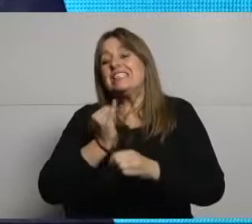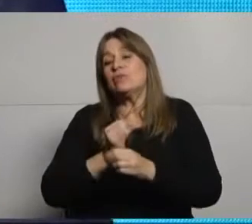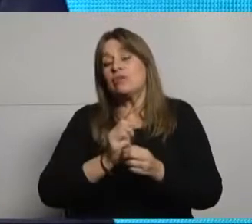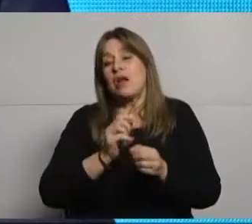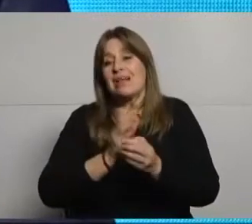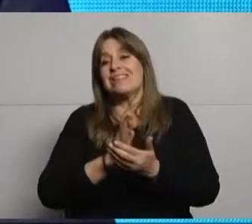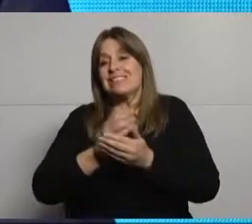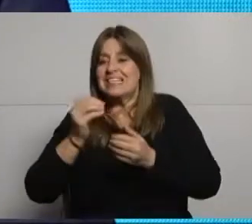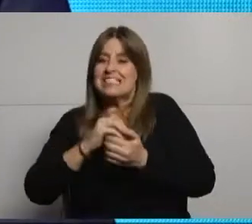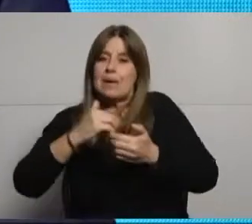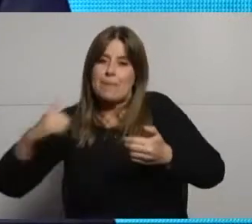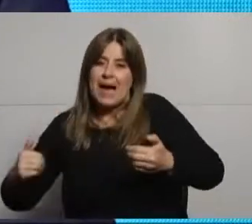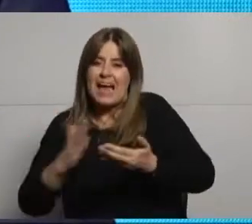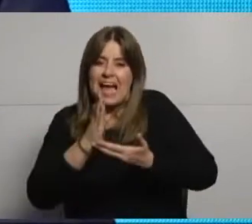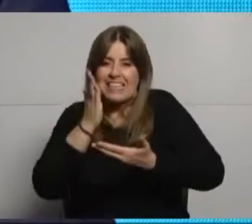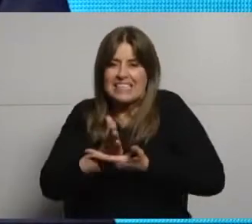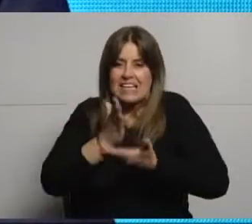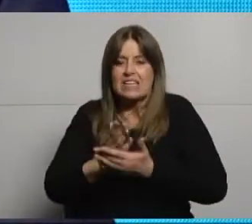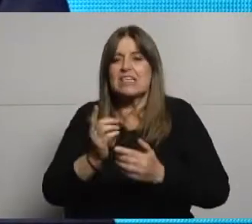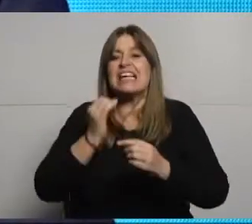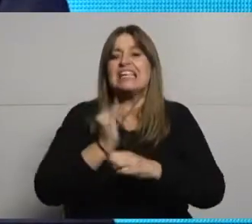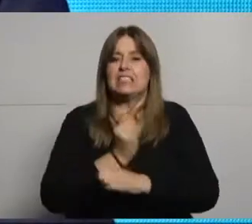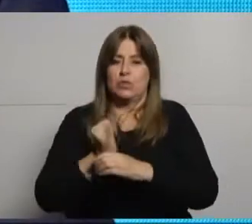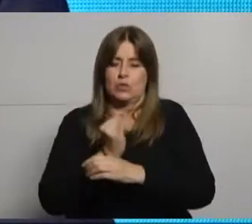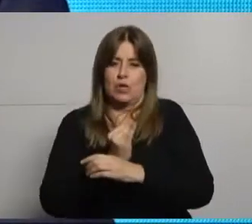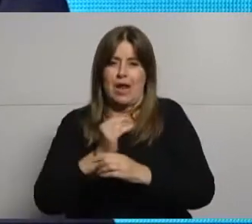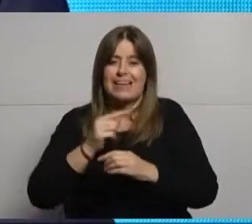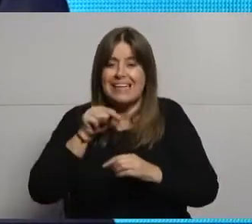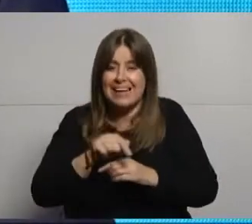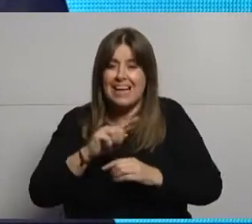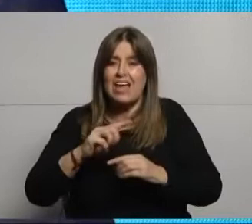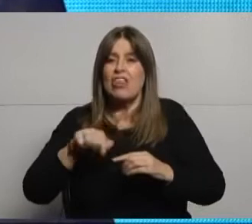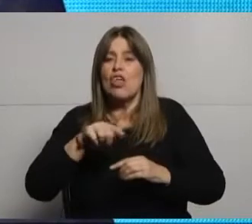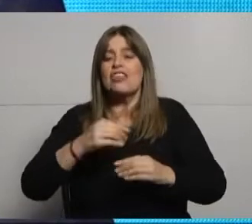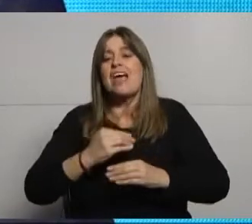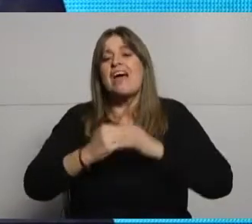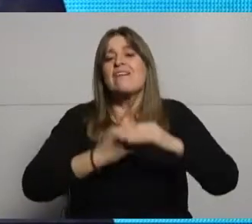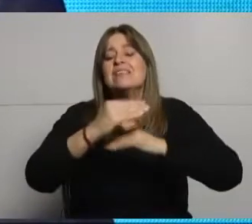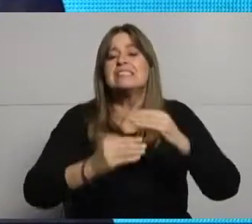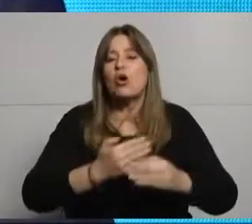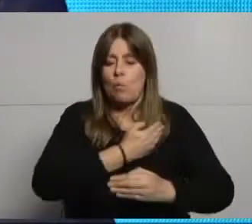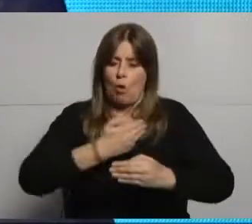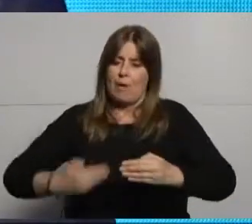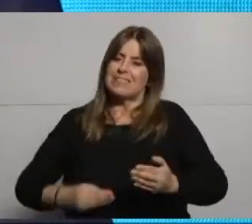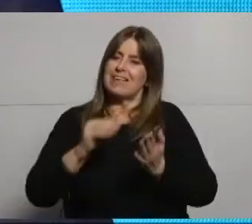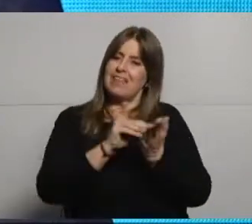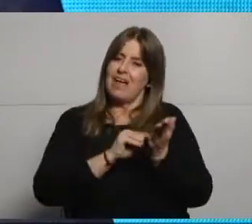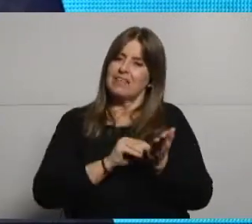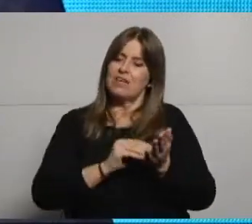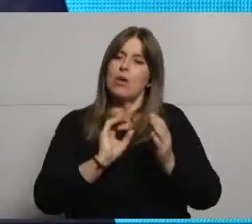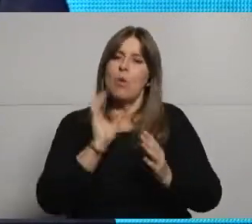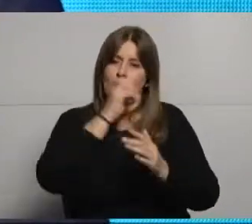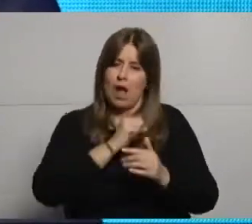manera. Porque aquí lo que hay son procesos de gobernanza de datos, algunos de ellos muy clave, muy